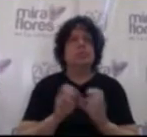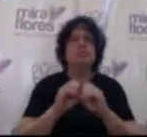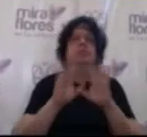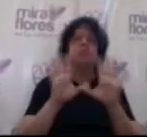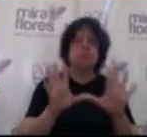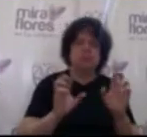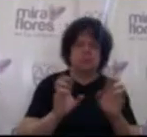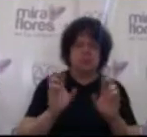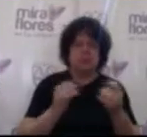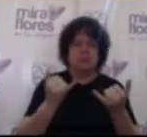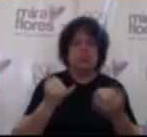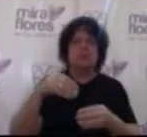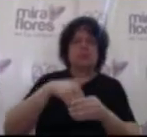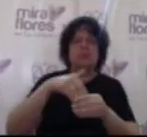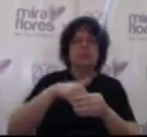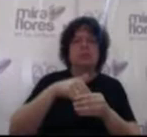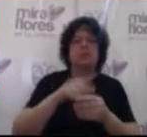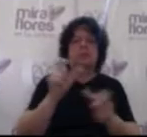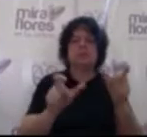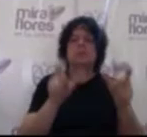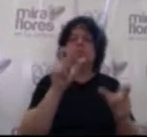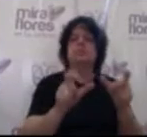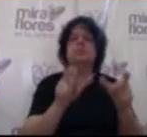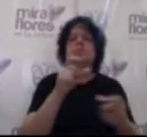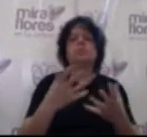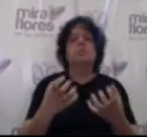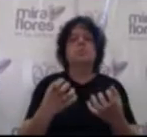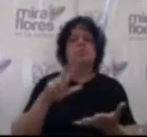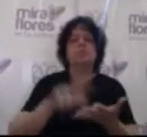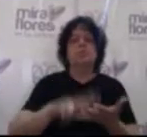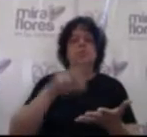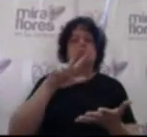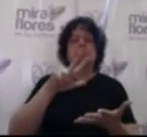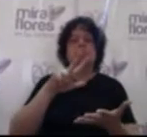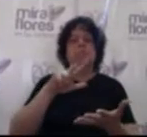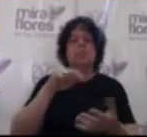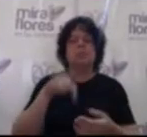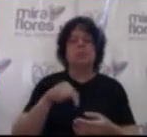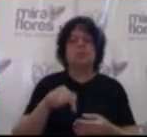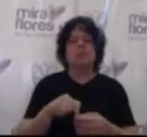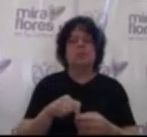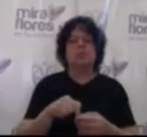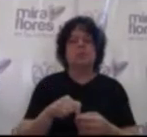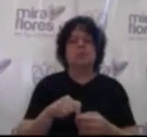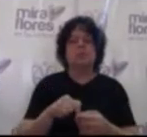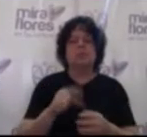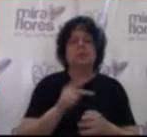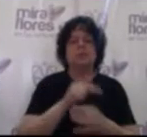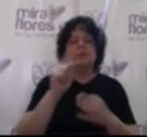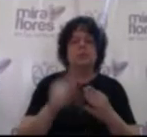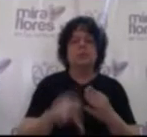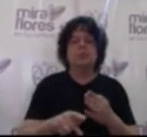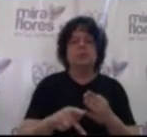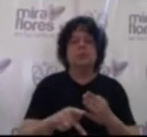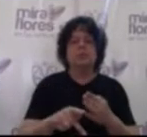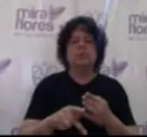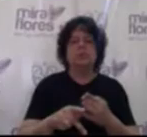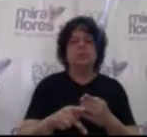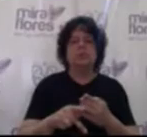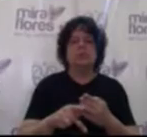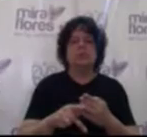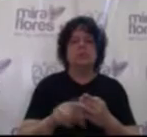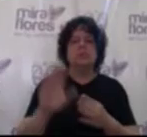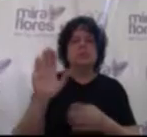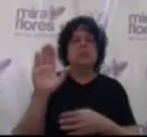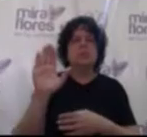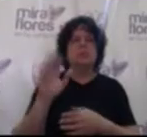Aclarada la duda, procederemos al voto. Aquellos miembros del Consejo que estén a favor de aprobar este proyecto, sírvanse a expresarlo en señal